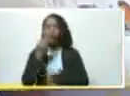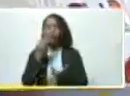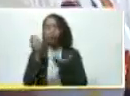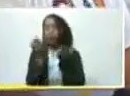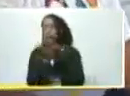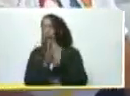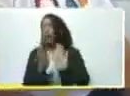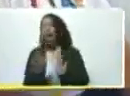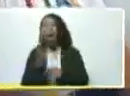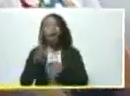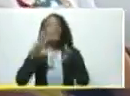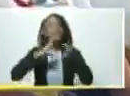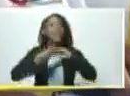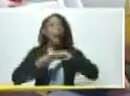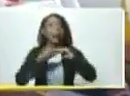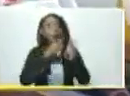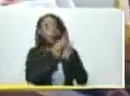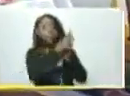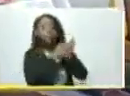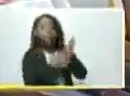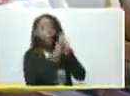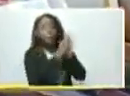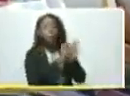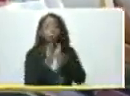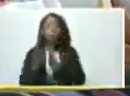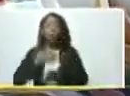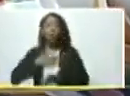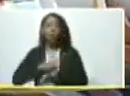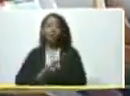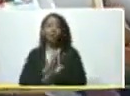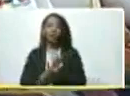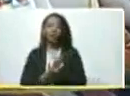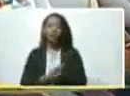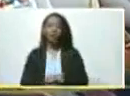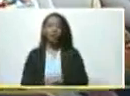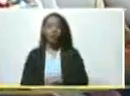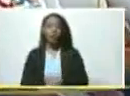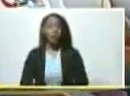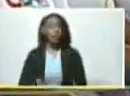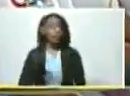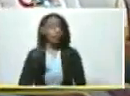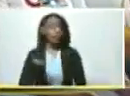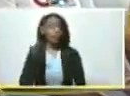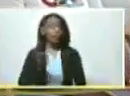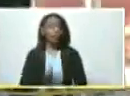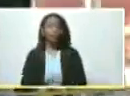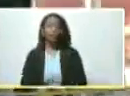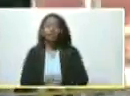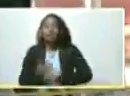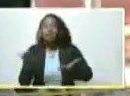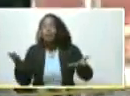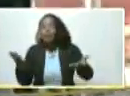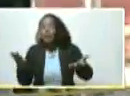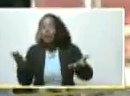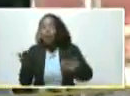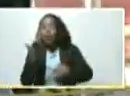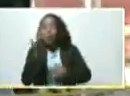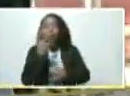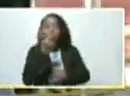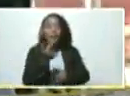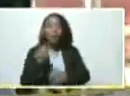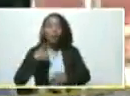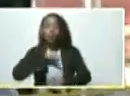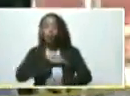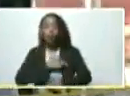los CLAP es una estructura organizativa de armonía importante. Y tal como usted lo decía,